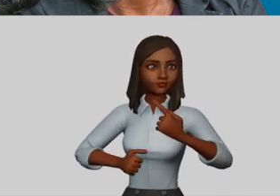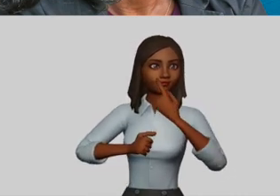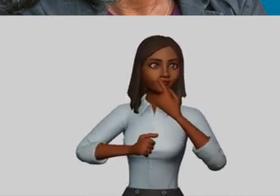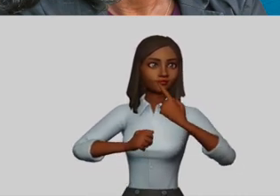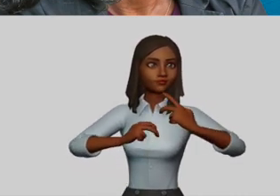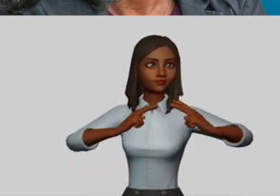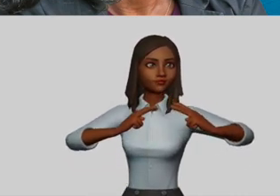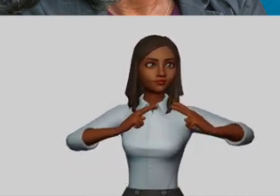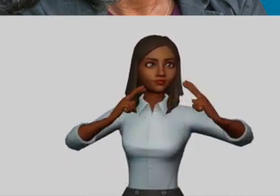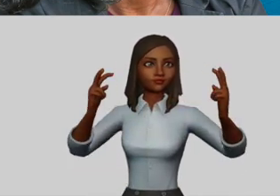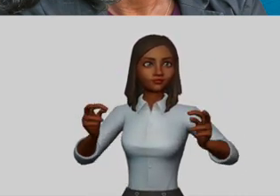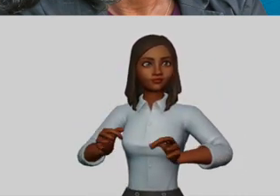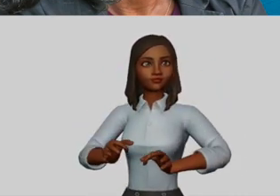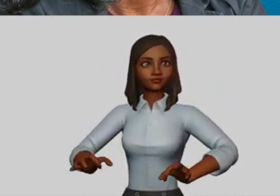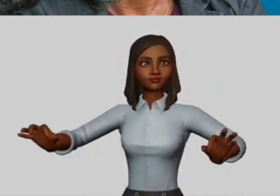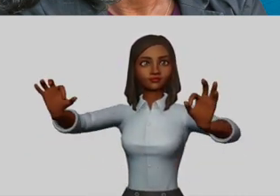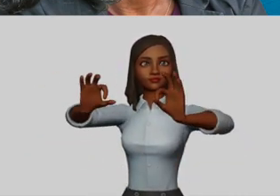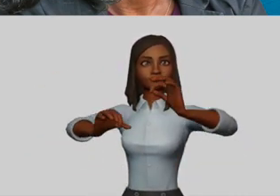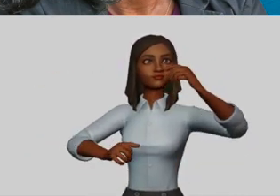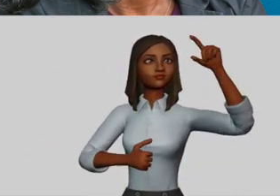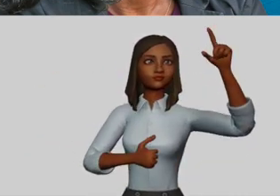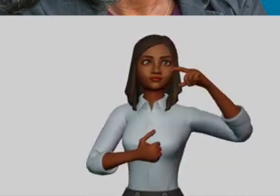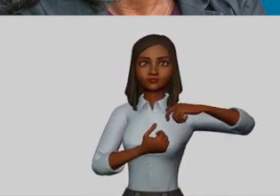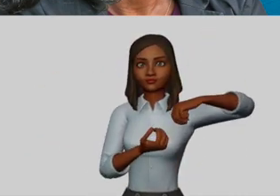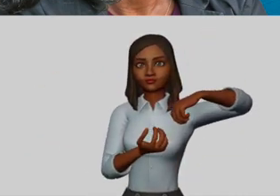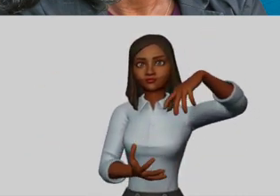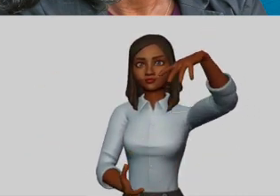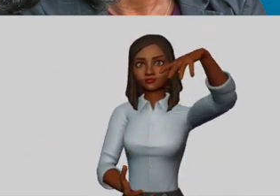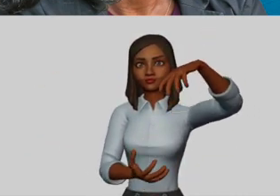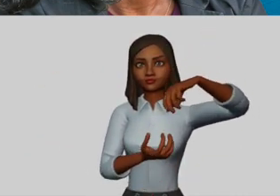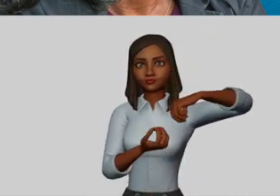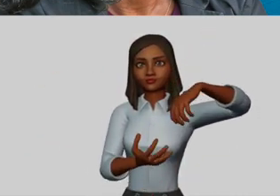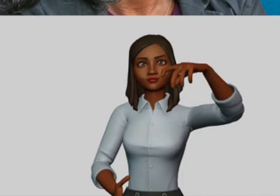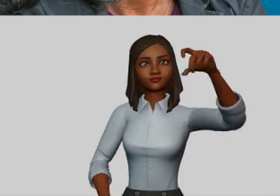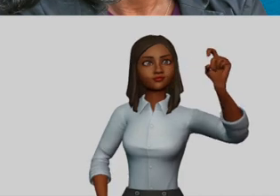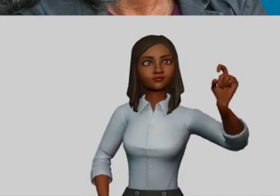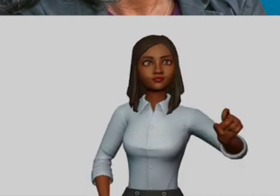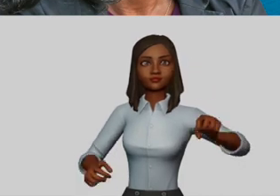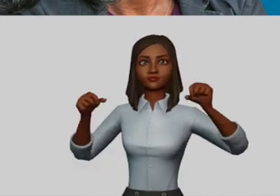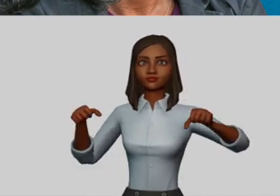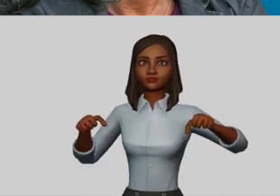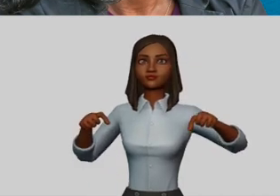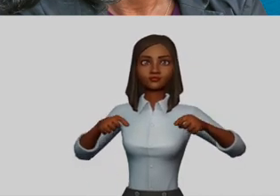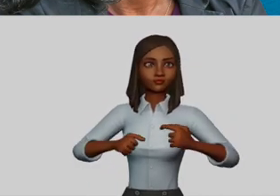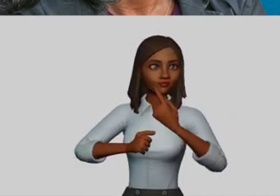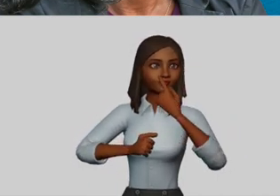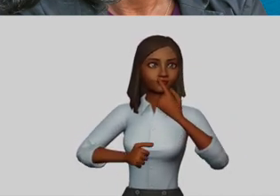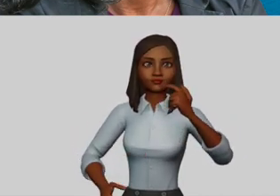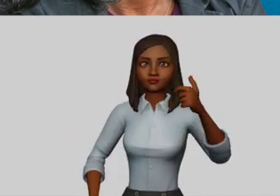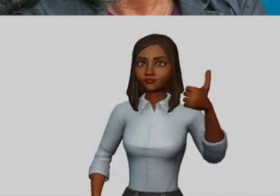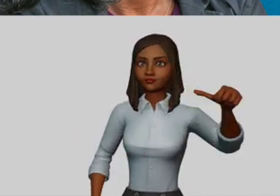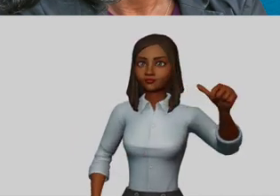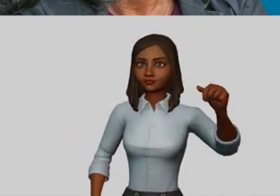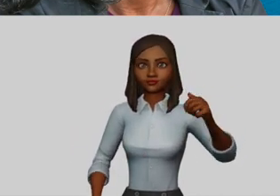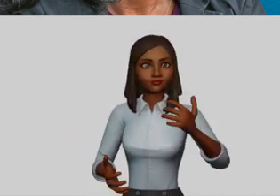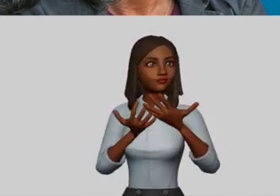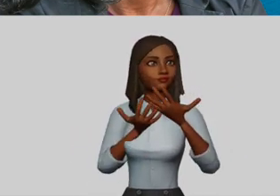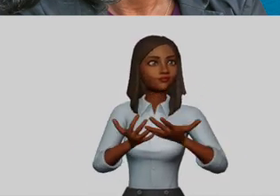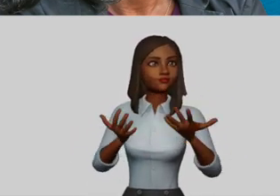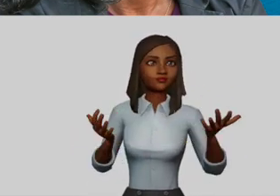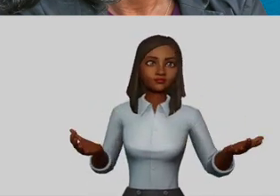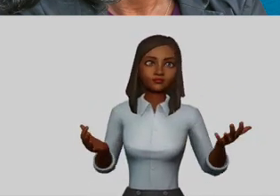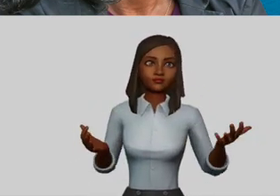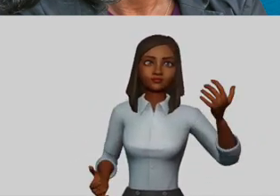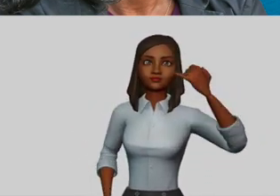movimiento en la cara. Así sí. que tú lo estás pensando bien, Jonathan. Yeah. Me encanta, a mí me encanta este proyecto, Yamile. Si, o sea, si fuera por